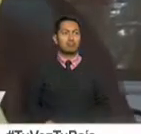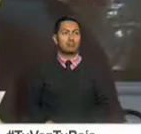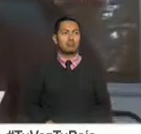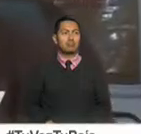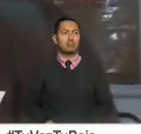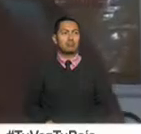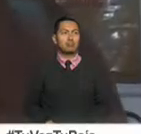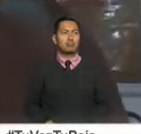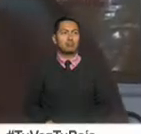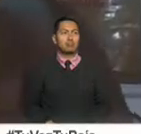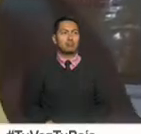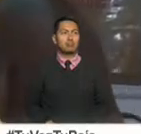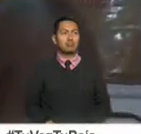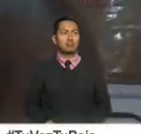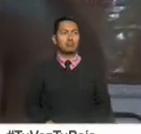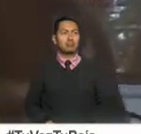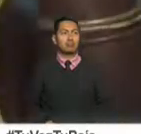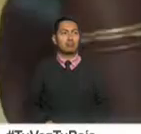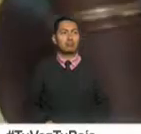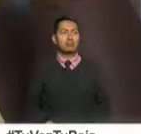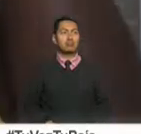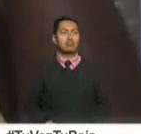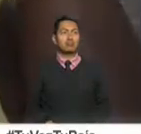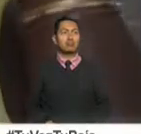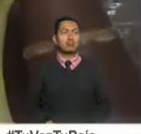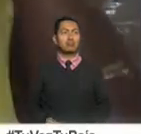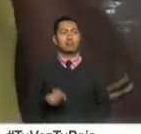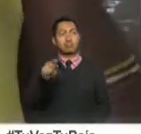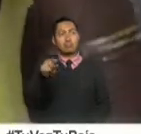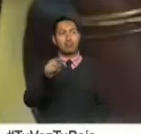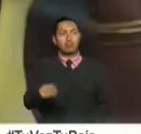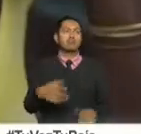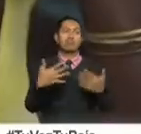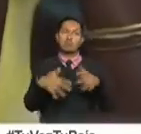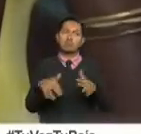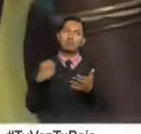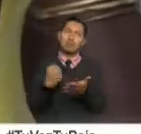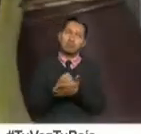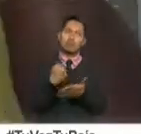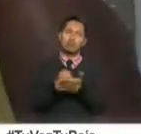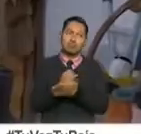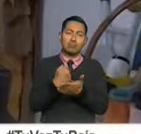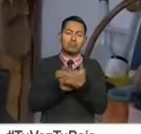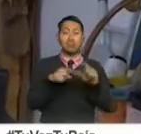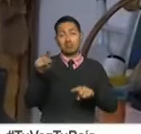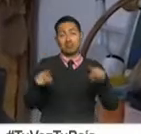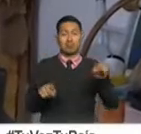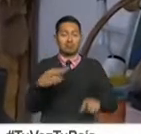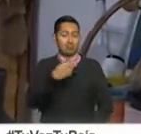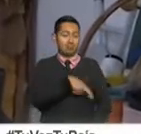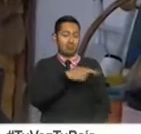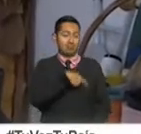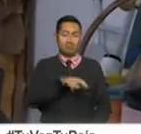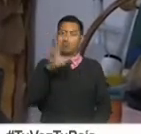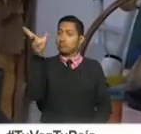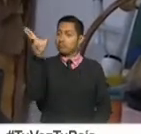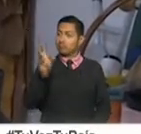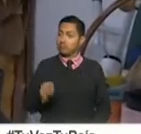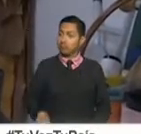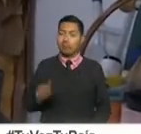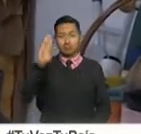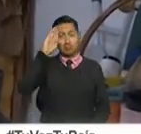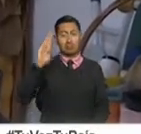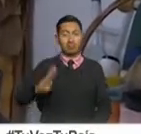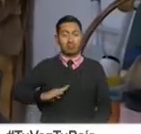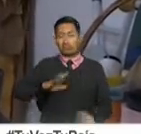Aunque ahora celebra, su lucha puso de manifiesto las dificultades que enfrentan los seguidores de religiones de matriz africana en Brasil, donde los